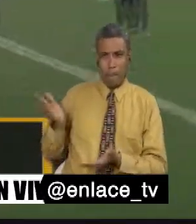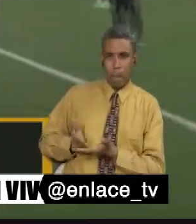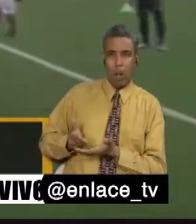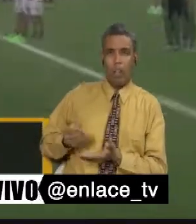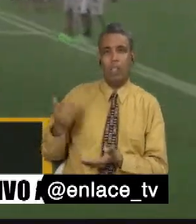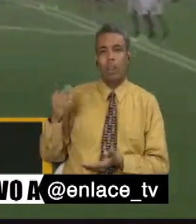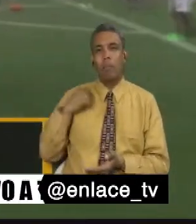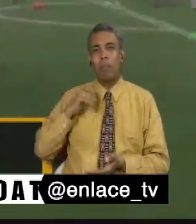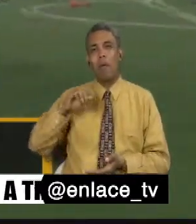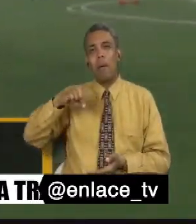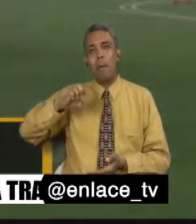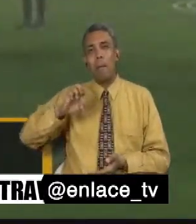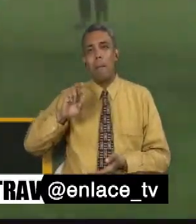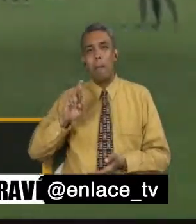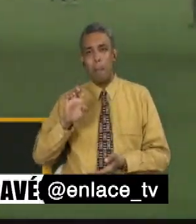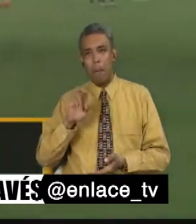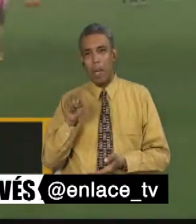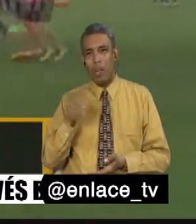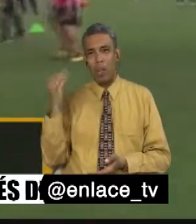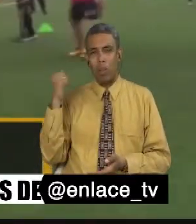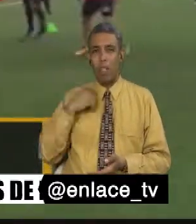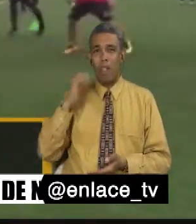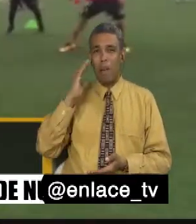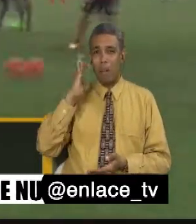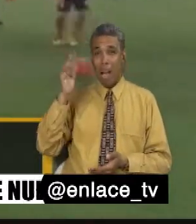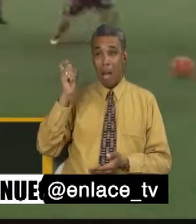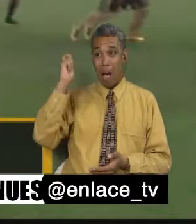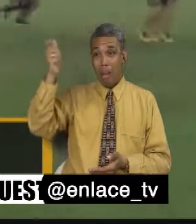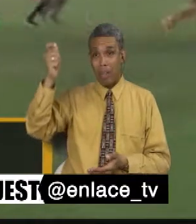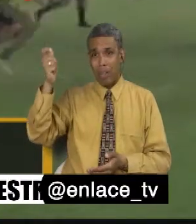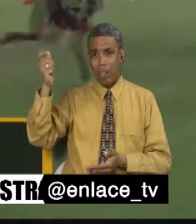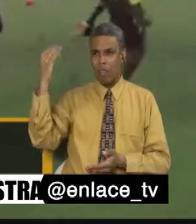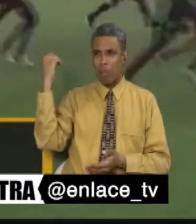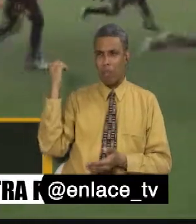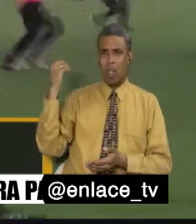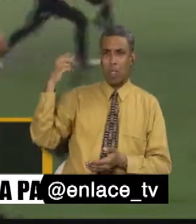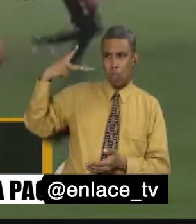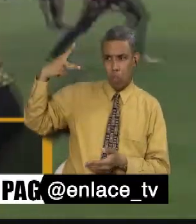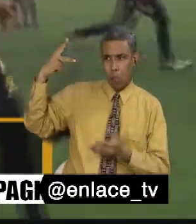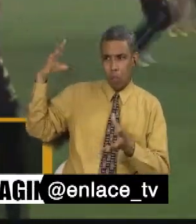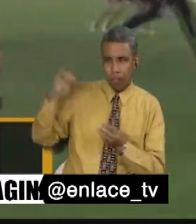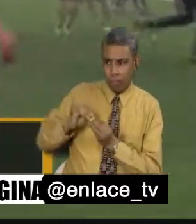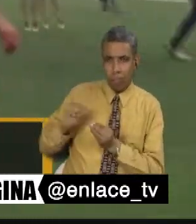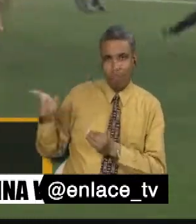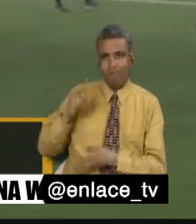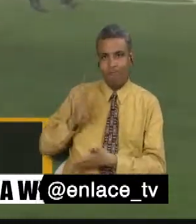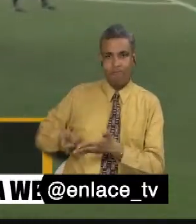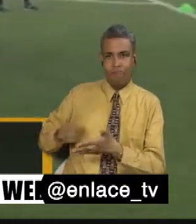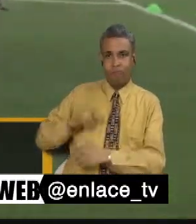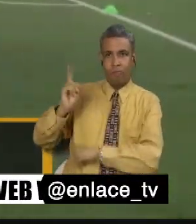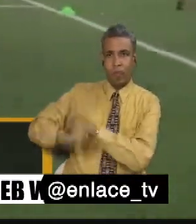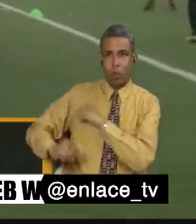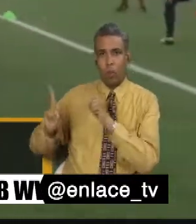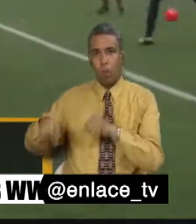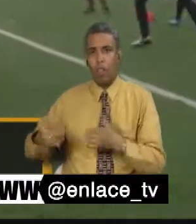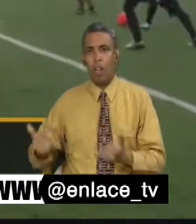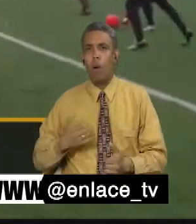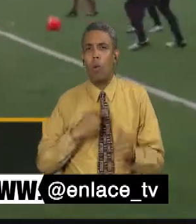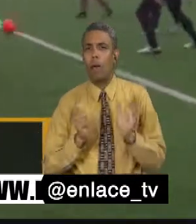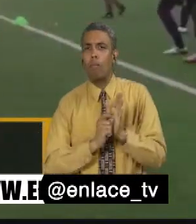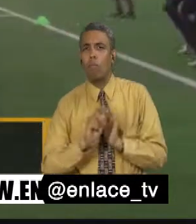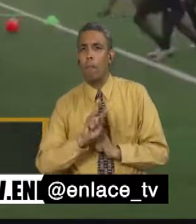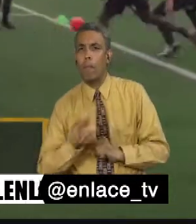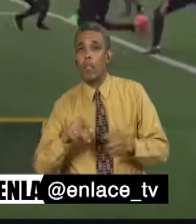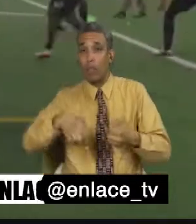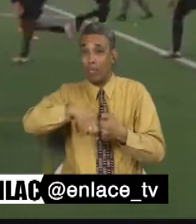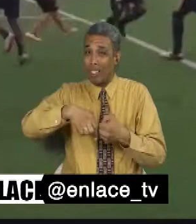en el campeonato. El encuentro es a partir de las 8 de la noche y Alianza Petrolera tiene 25 puntos y está en la obligación de ganar para